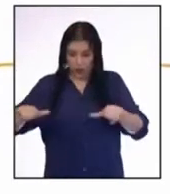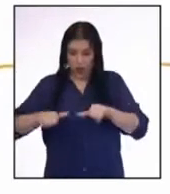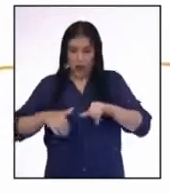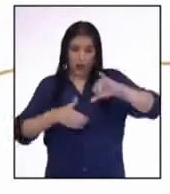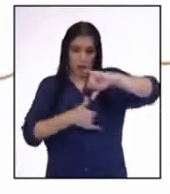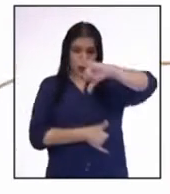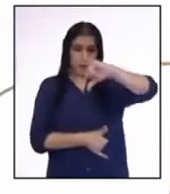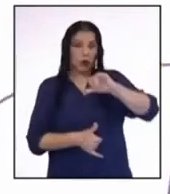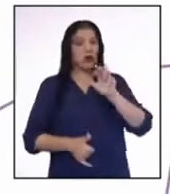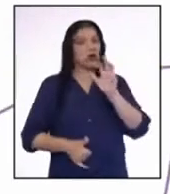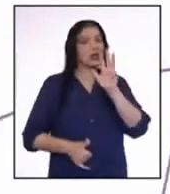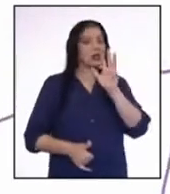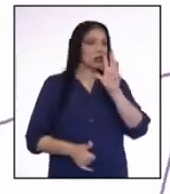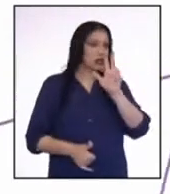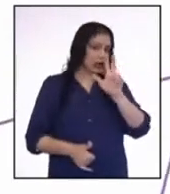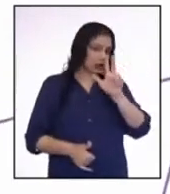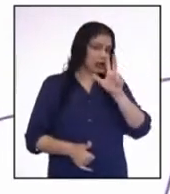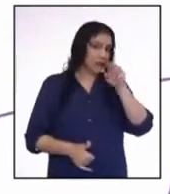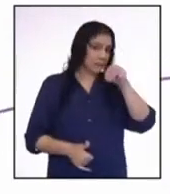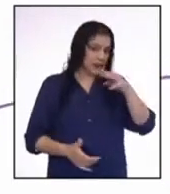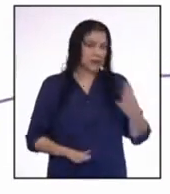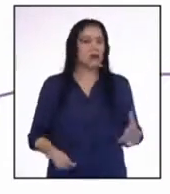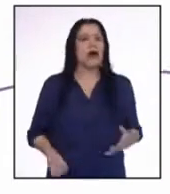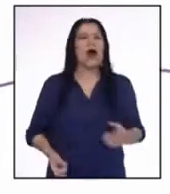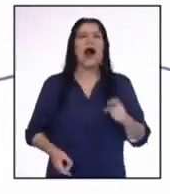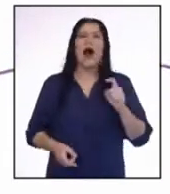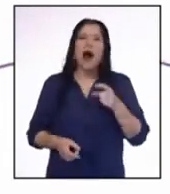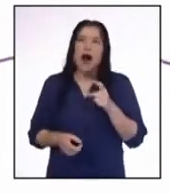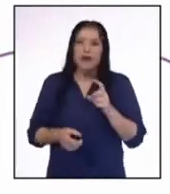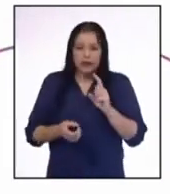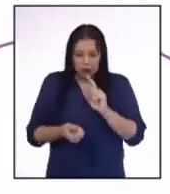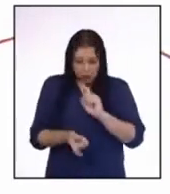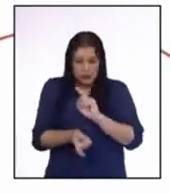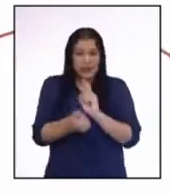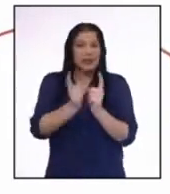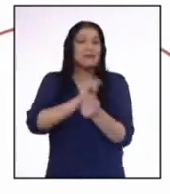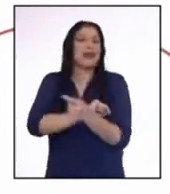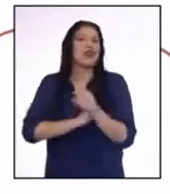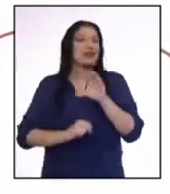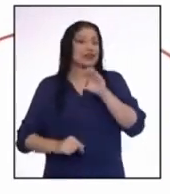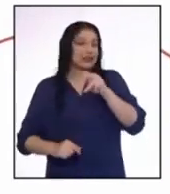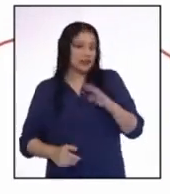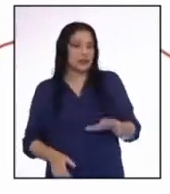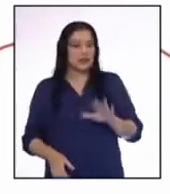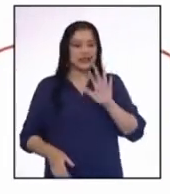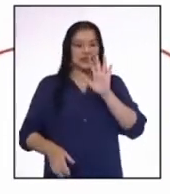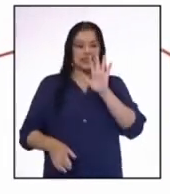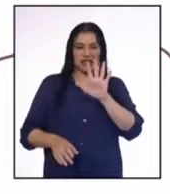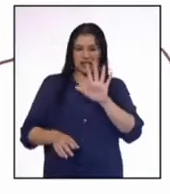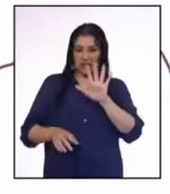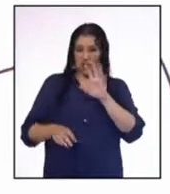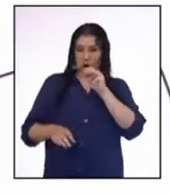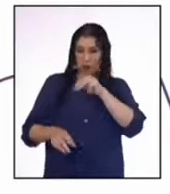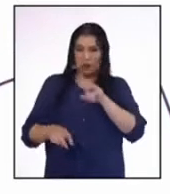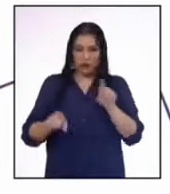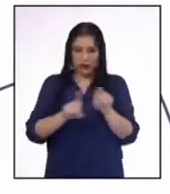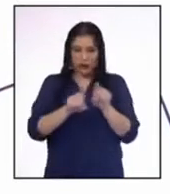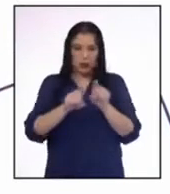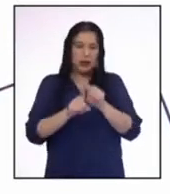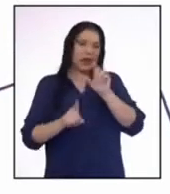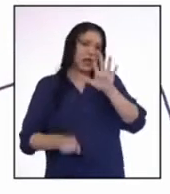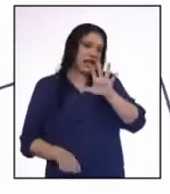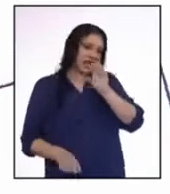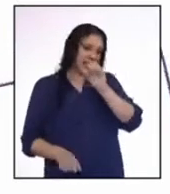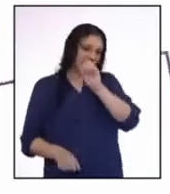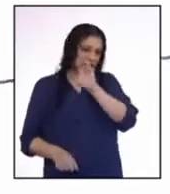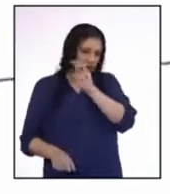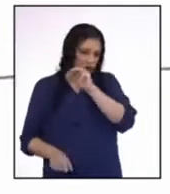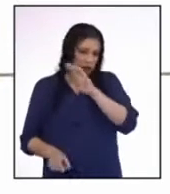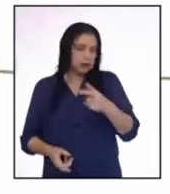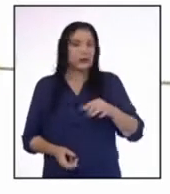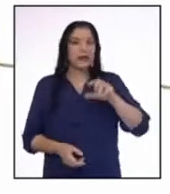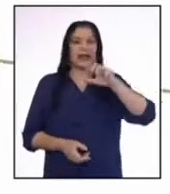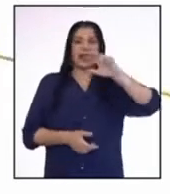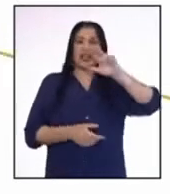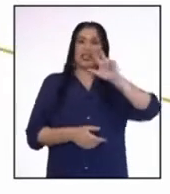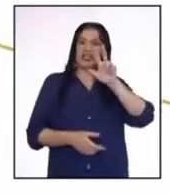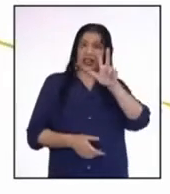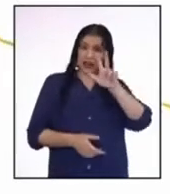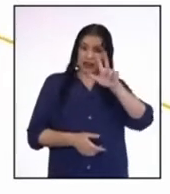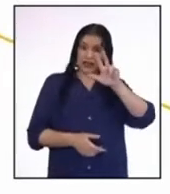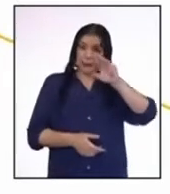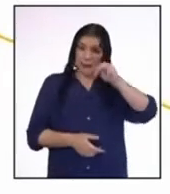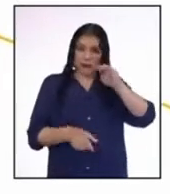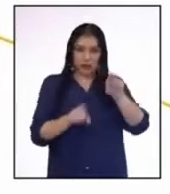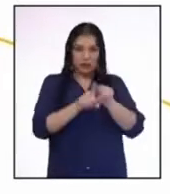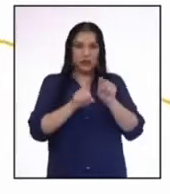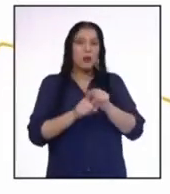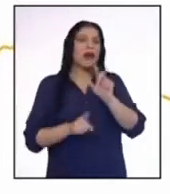por 3 metros de ancho? Tendríamos que pasar a centímetros. 5 metros equivalen a 500 centímetros y 3 metros a 300